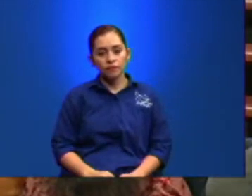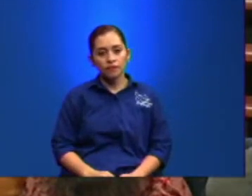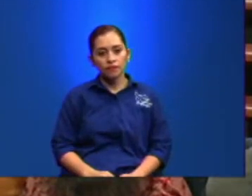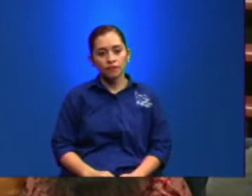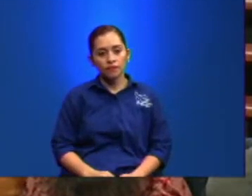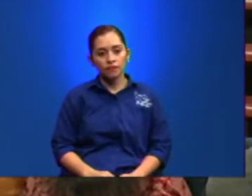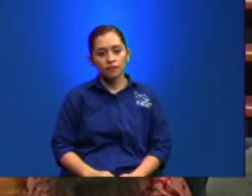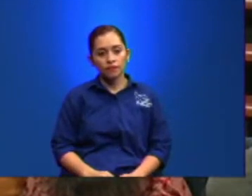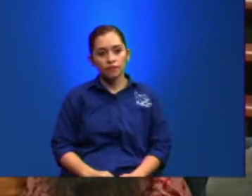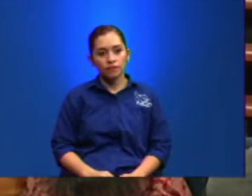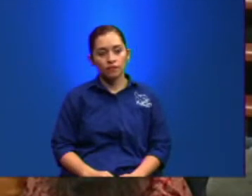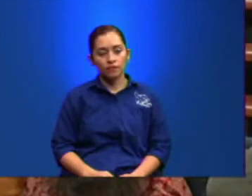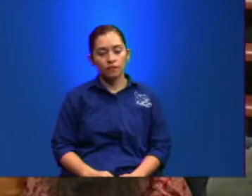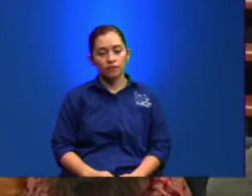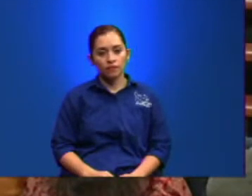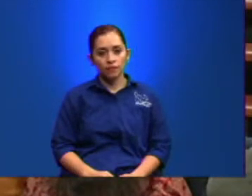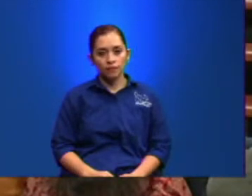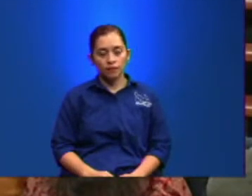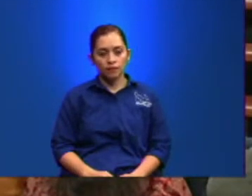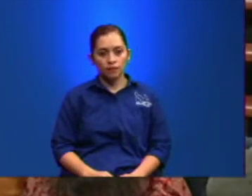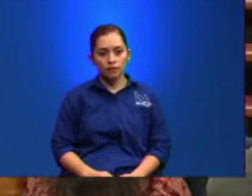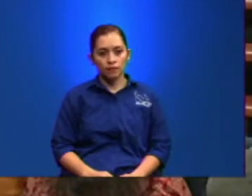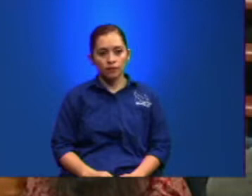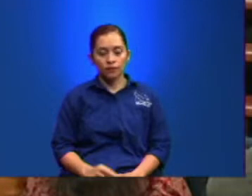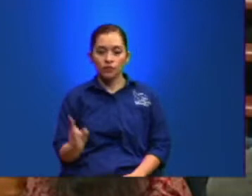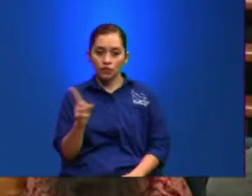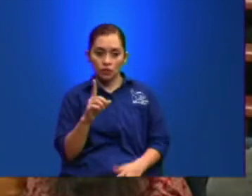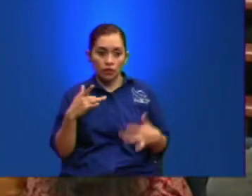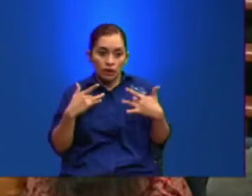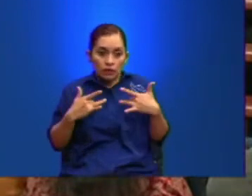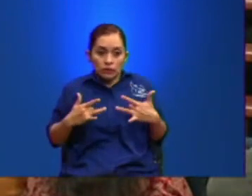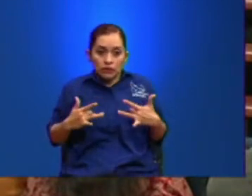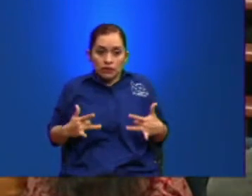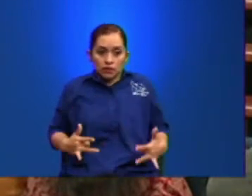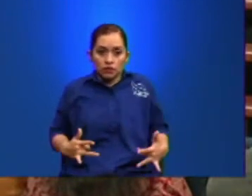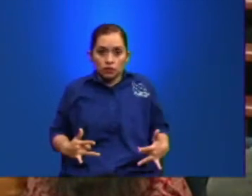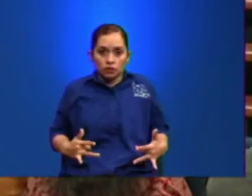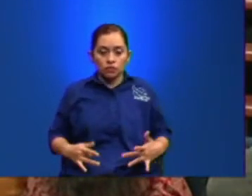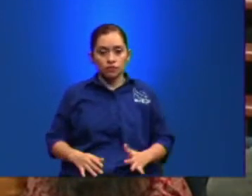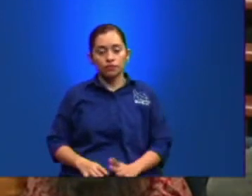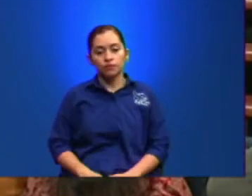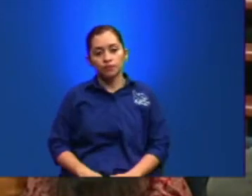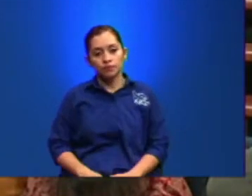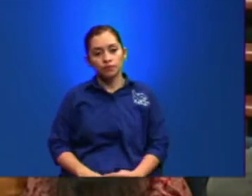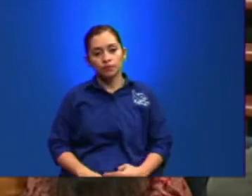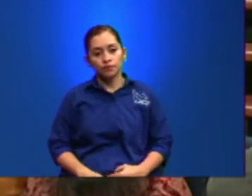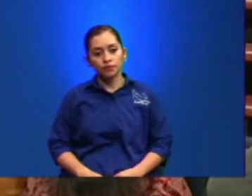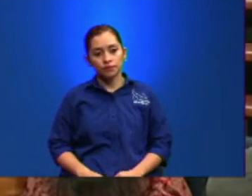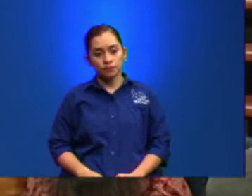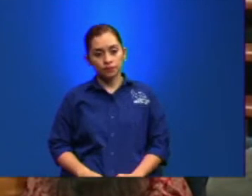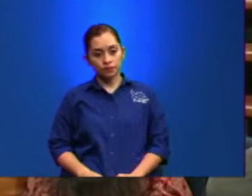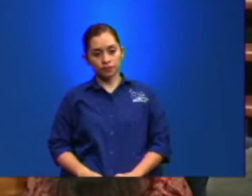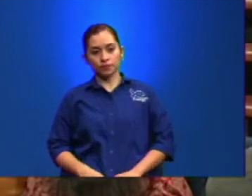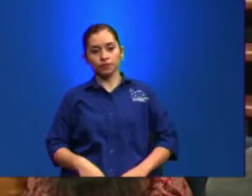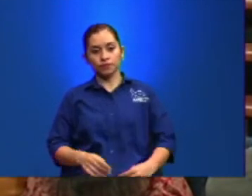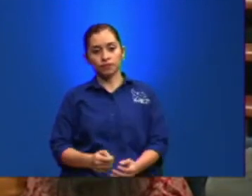no hubiera estado desnudo tampoco pero está en panamá con sus pies y toay y orejitas